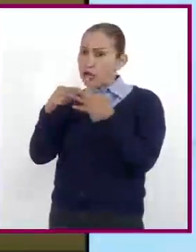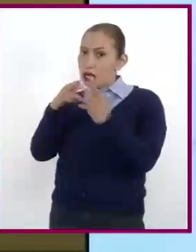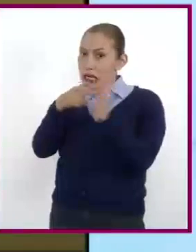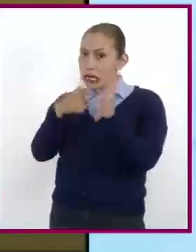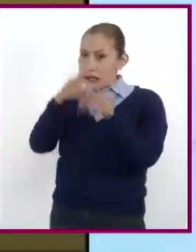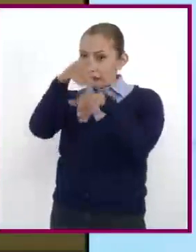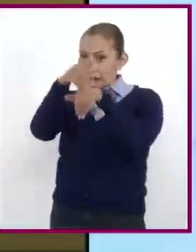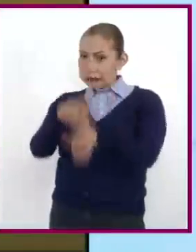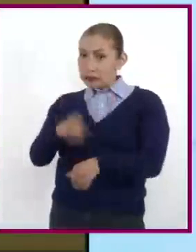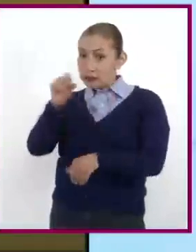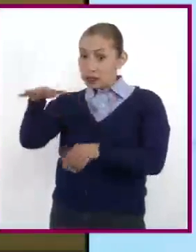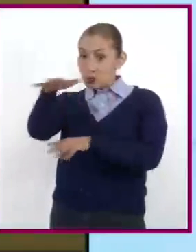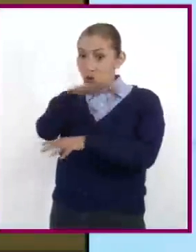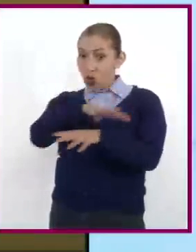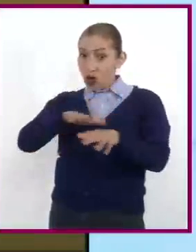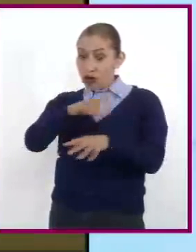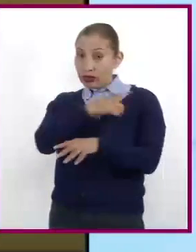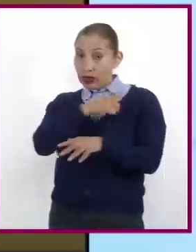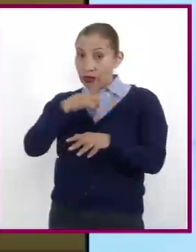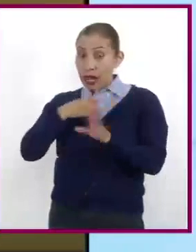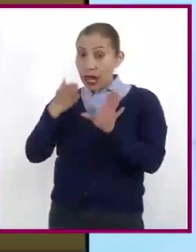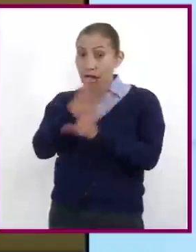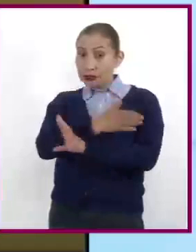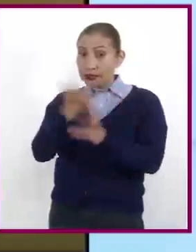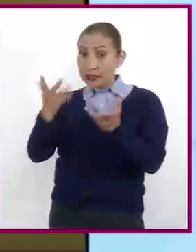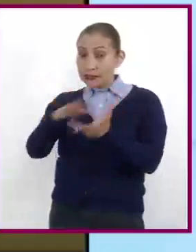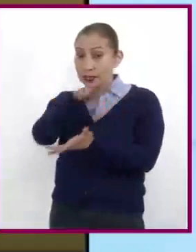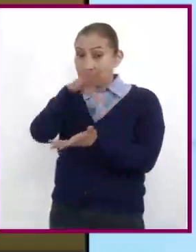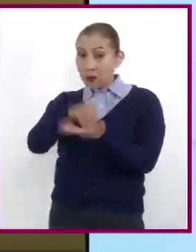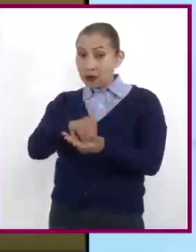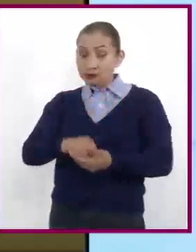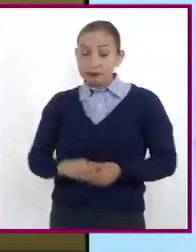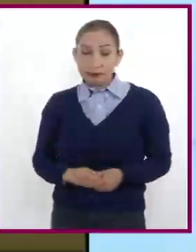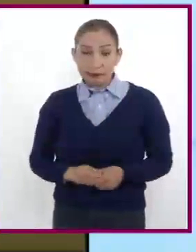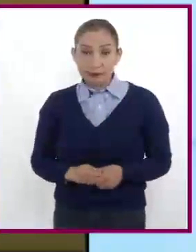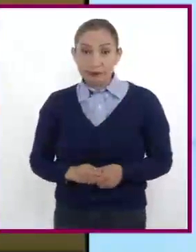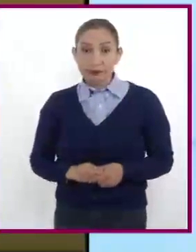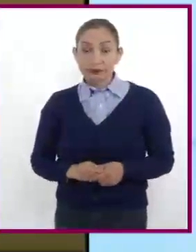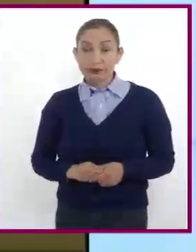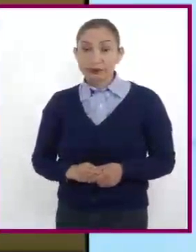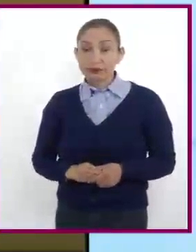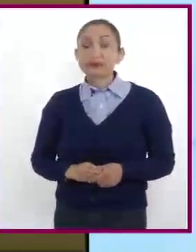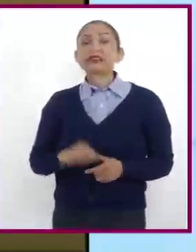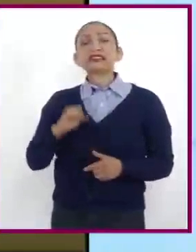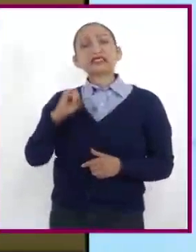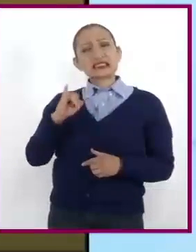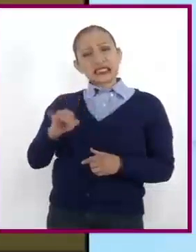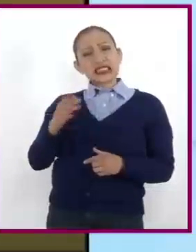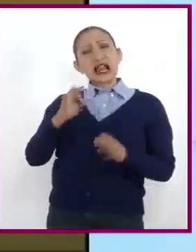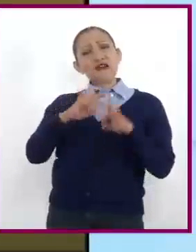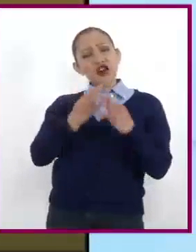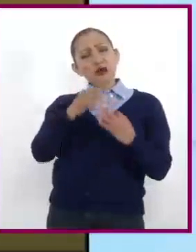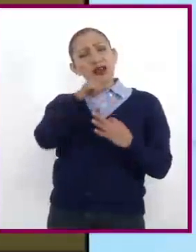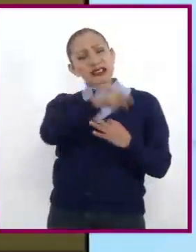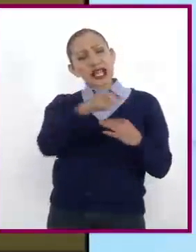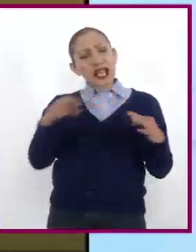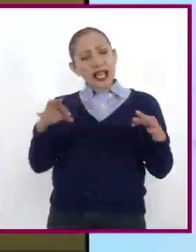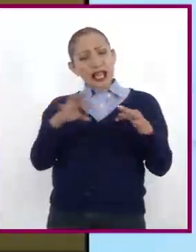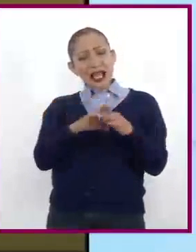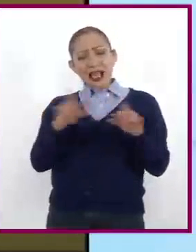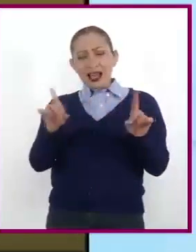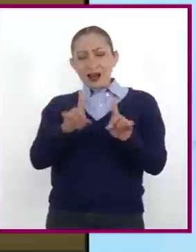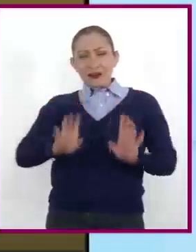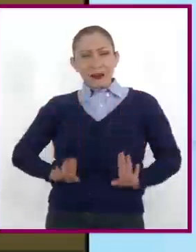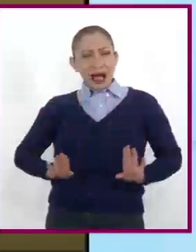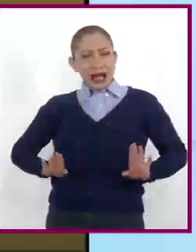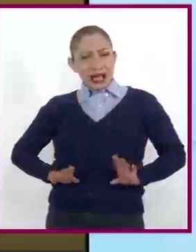reglas sociales que tienen que cumplirse antes de realizar el casamiento. Si bien la manera en que se relaciona la pareja y